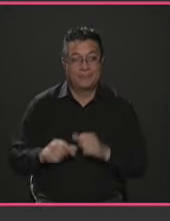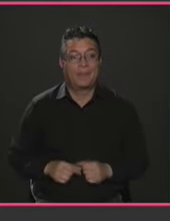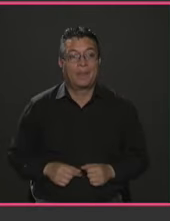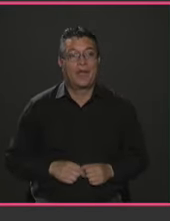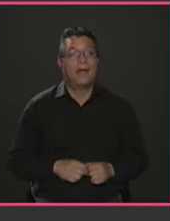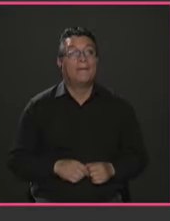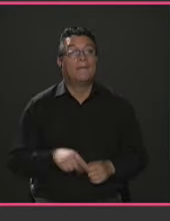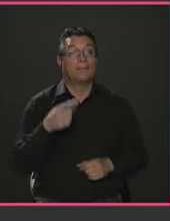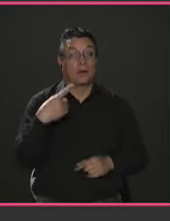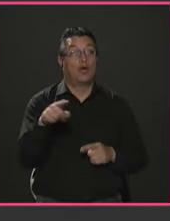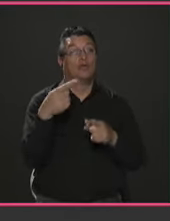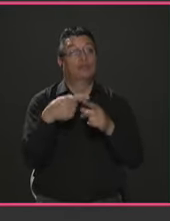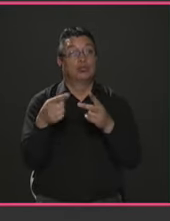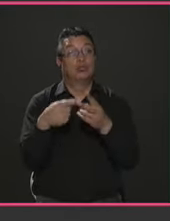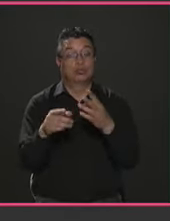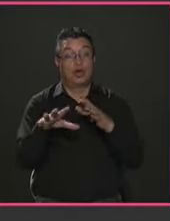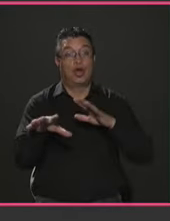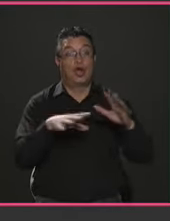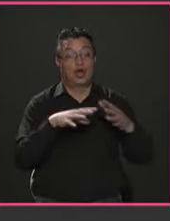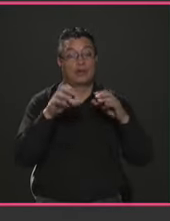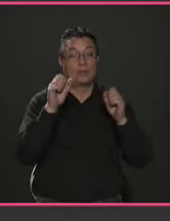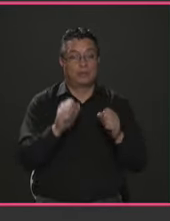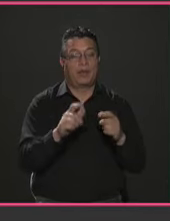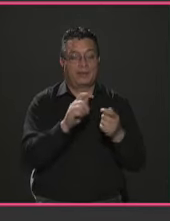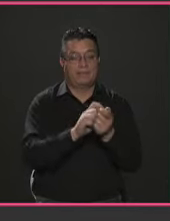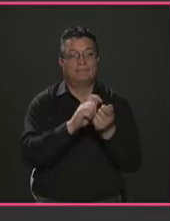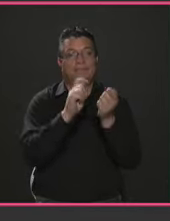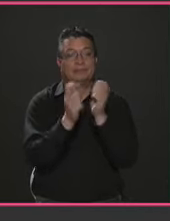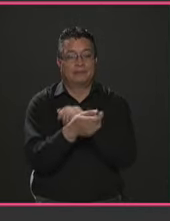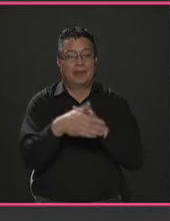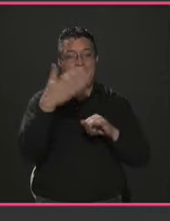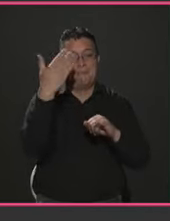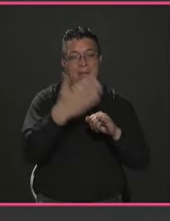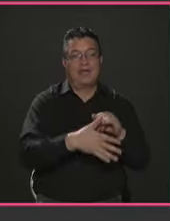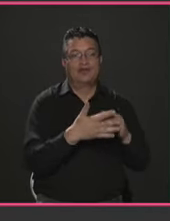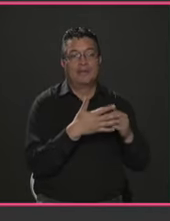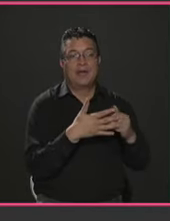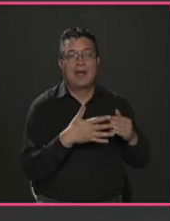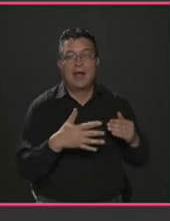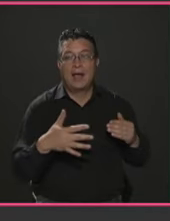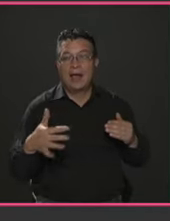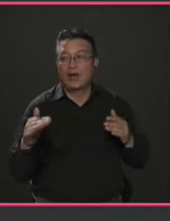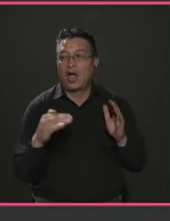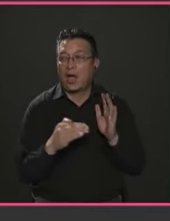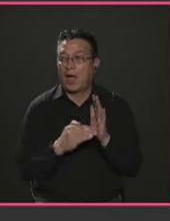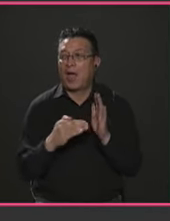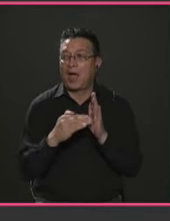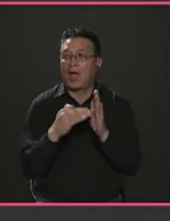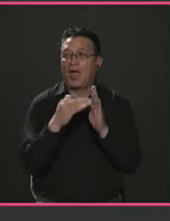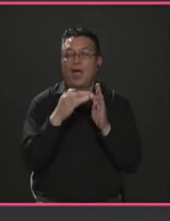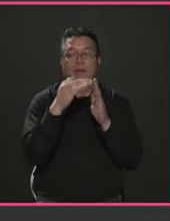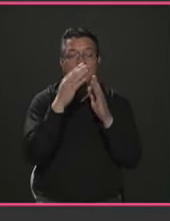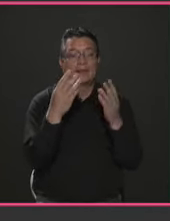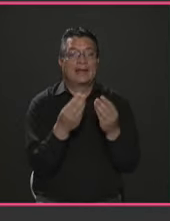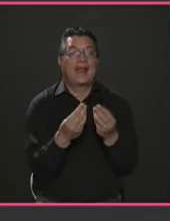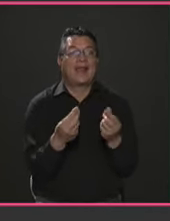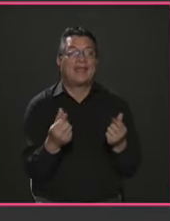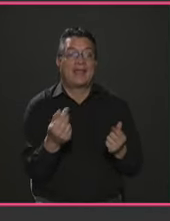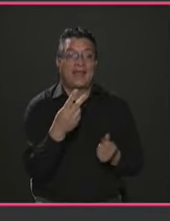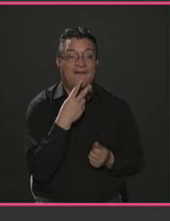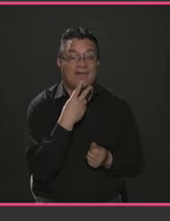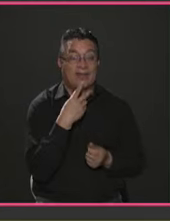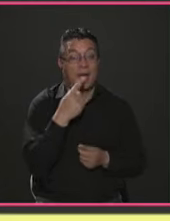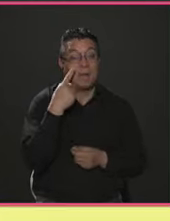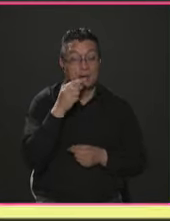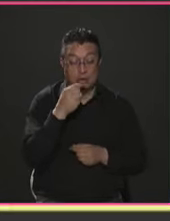hay muchas cosas que pueden llevar estos resultados de largo plazo que van a aumentar nuestra calidad de vida pero a corto